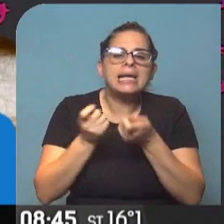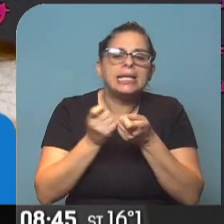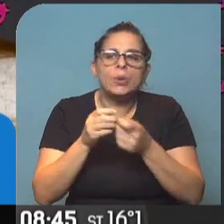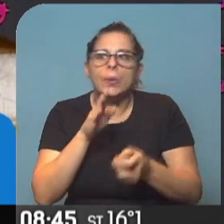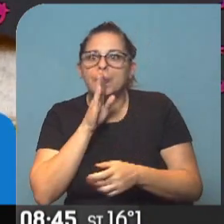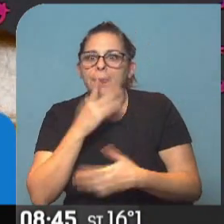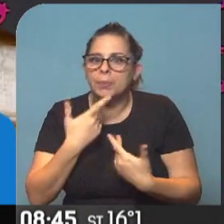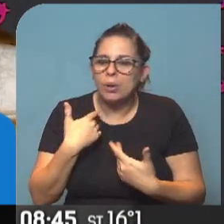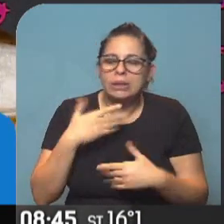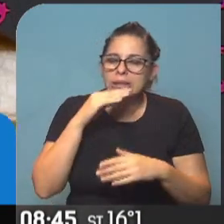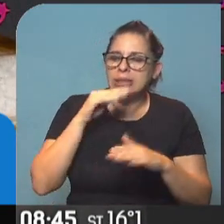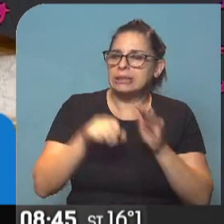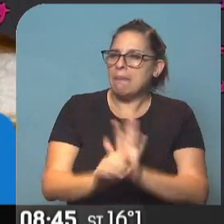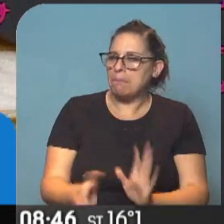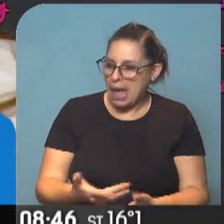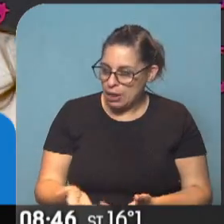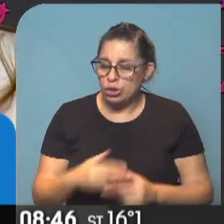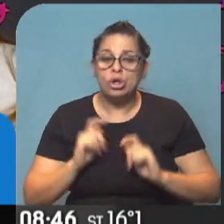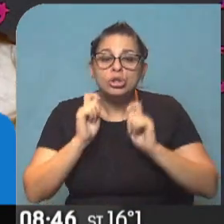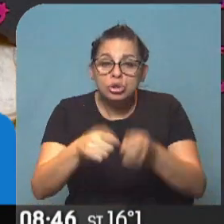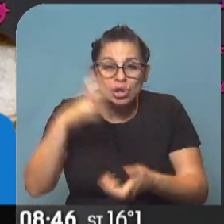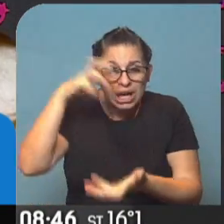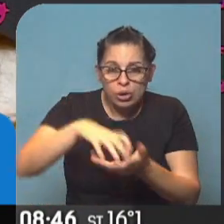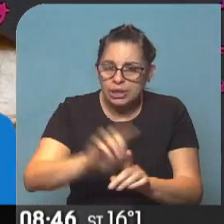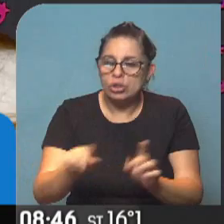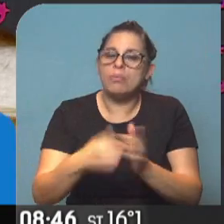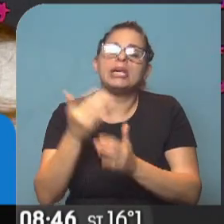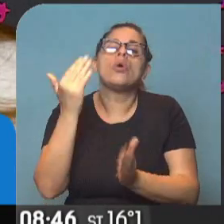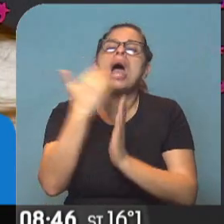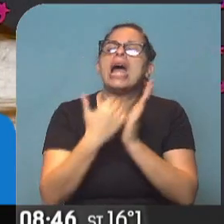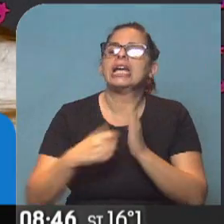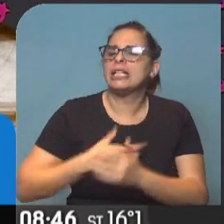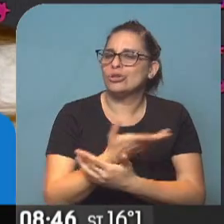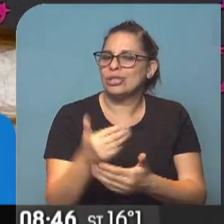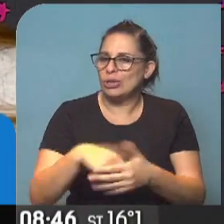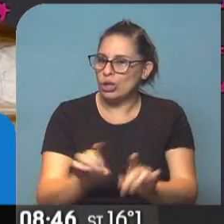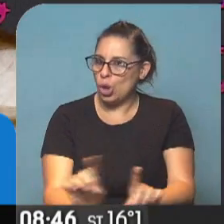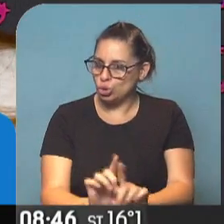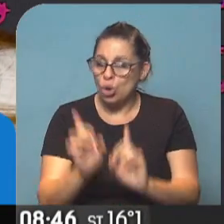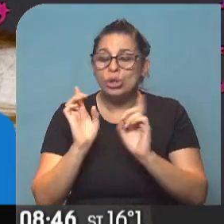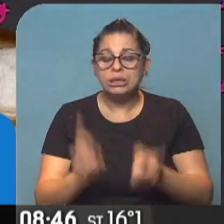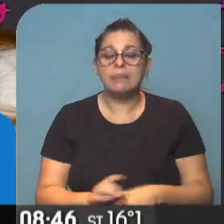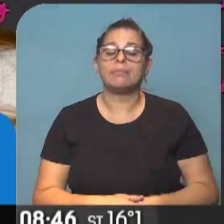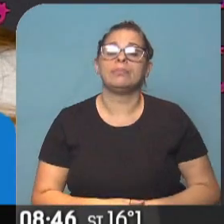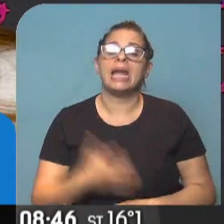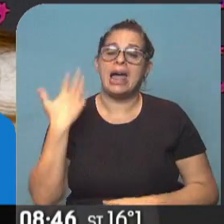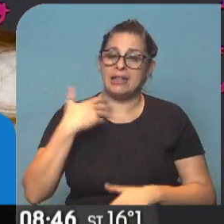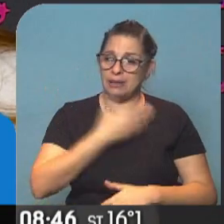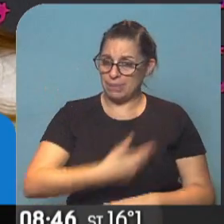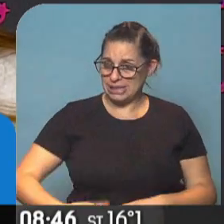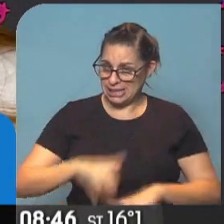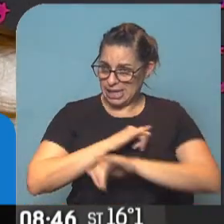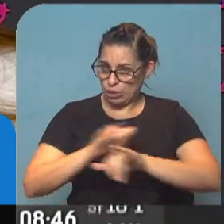adentro, invisible, que no llegaba al recinto, pero que no estaba en la agenda social, y de la mano de lo que ha sido el anuncio del